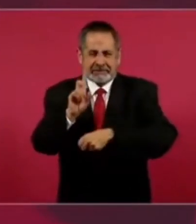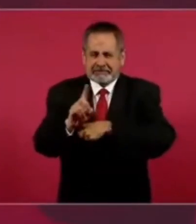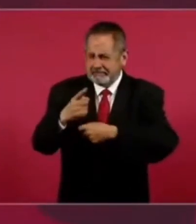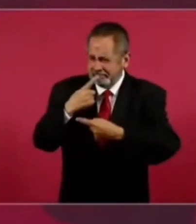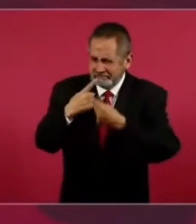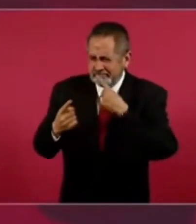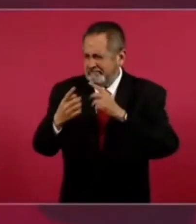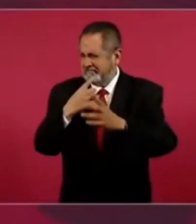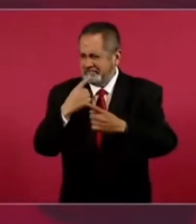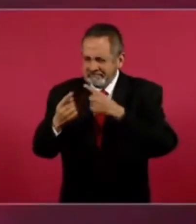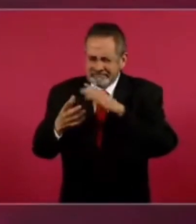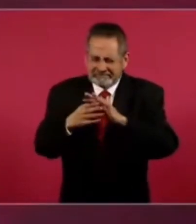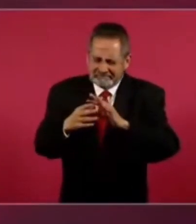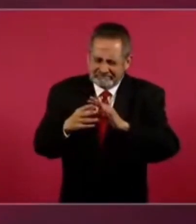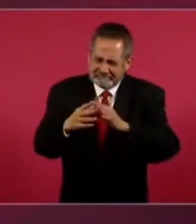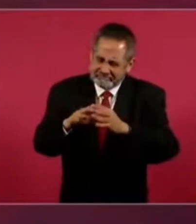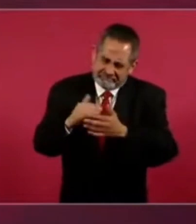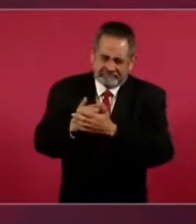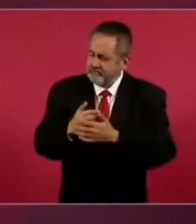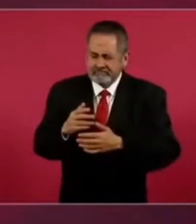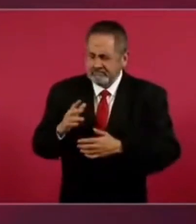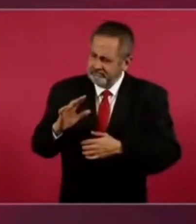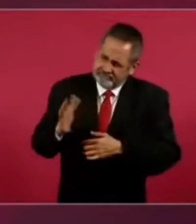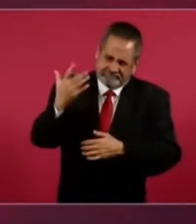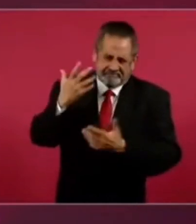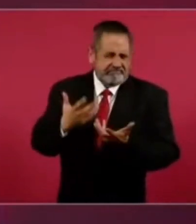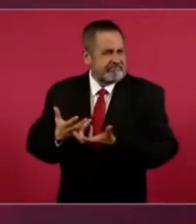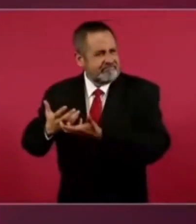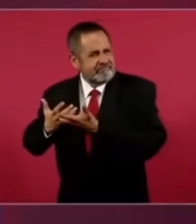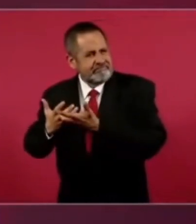hasta que los convencí, vámonos,